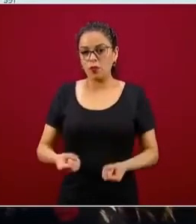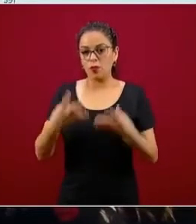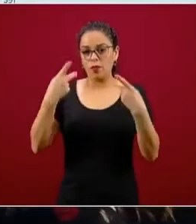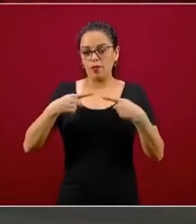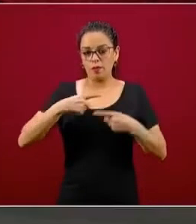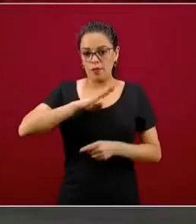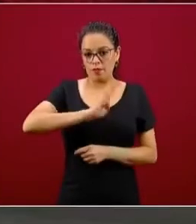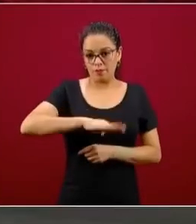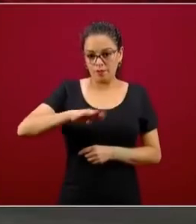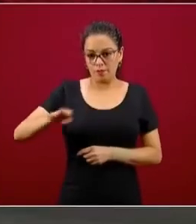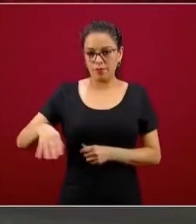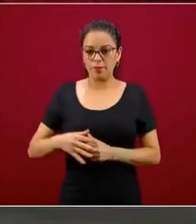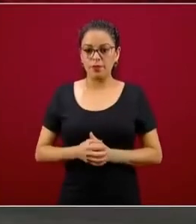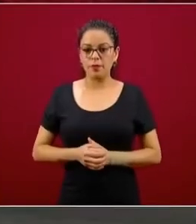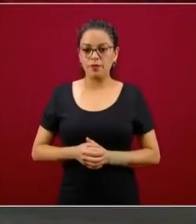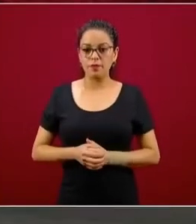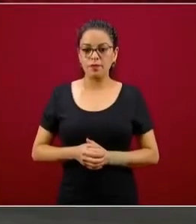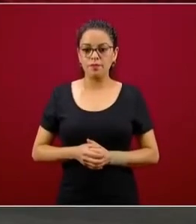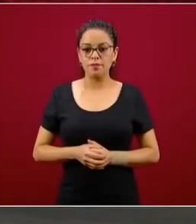tiene una alerta para mí?